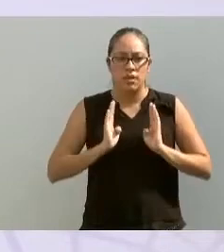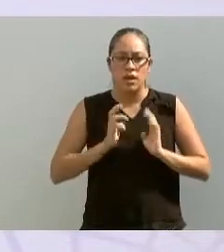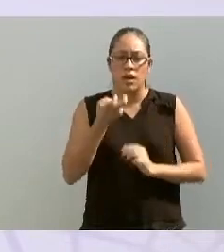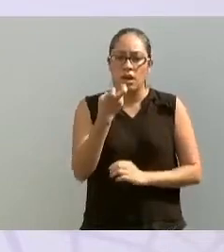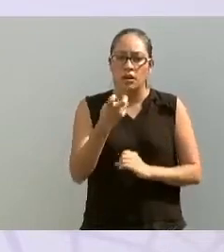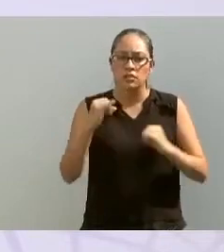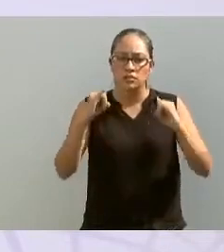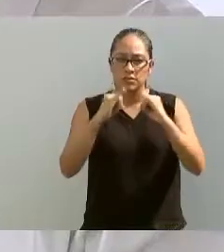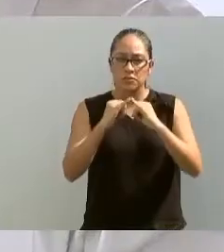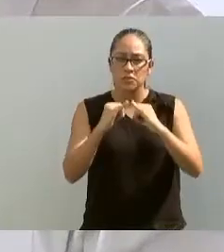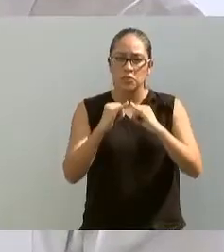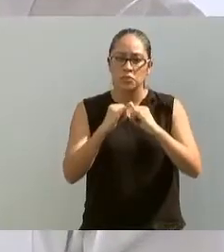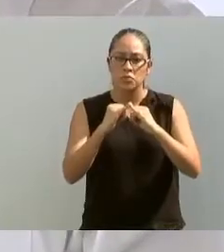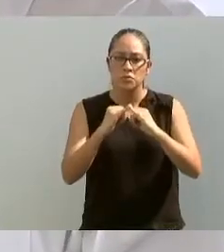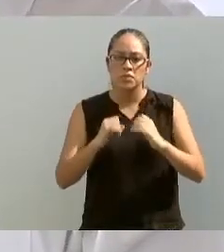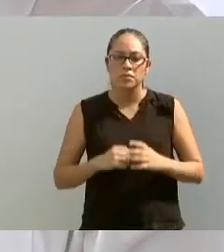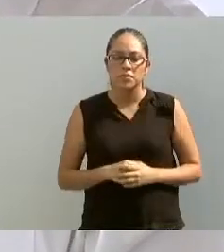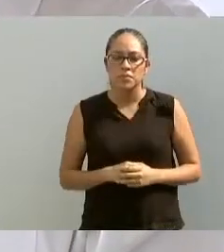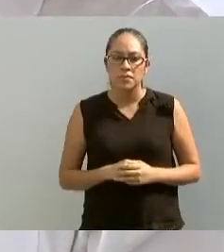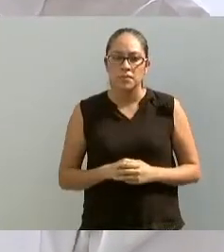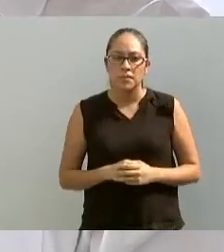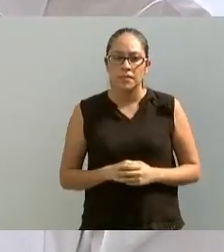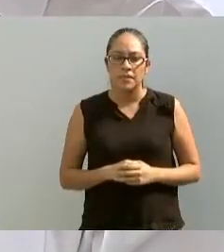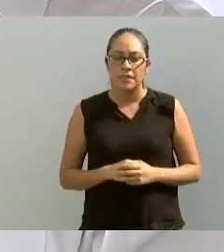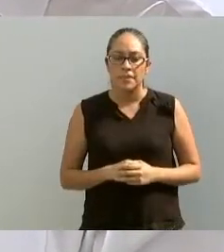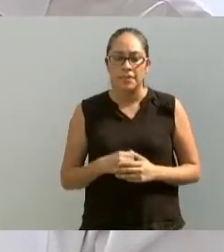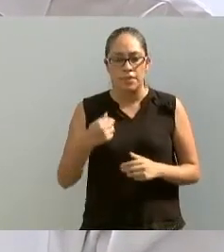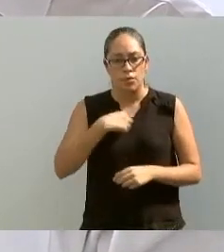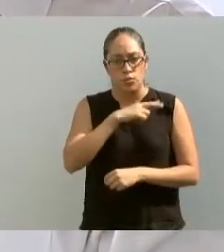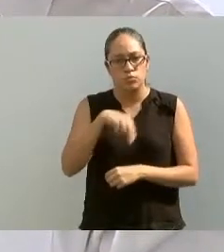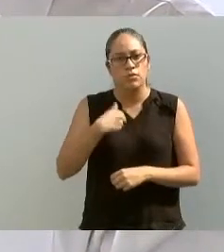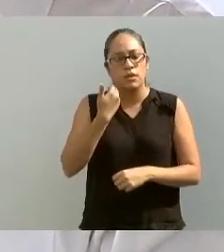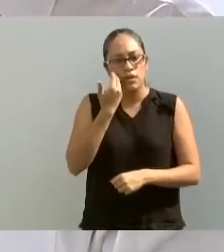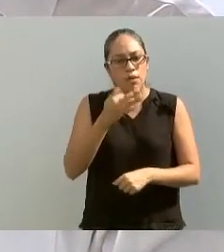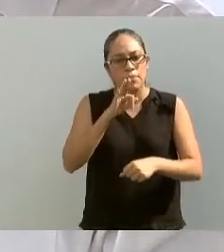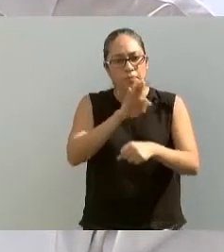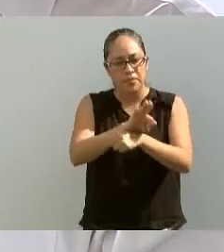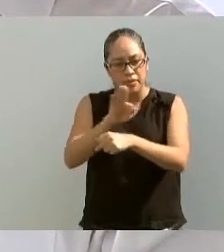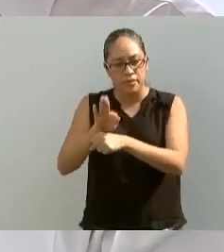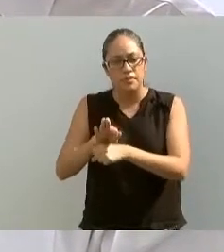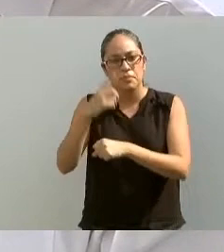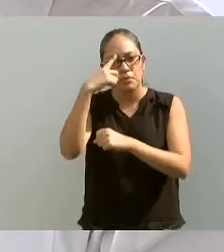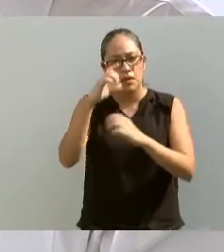institución que vamos a defender y que vamos a cuidar,